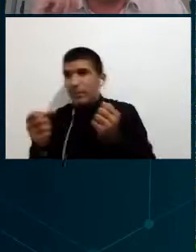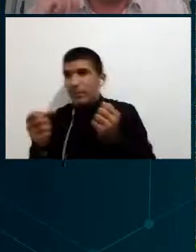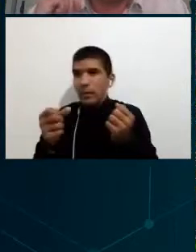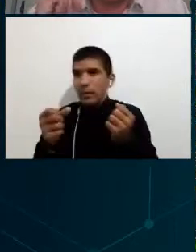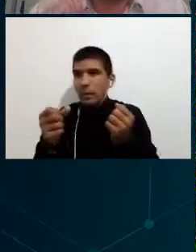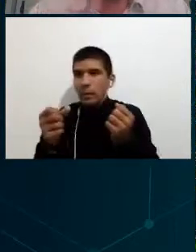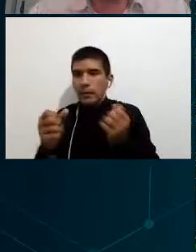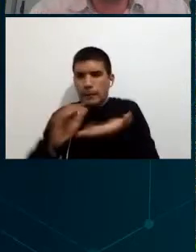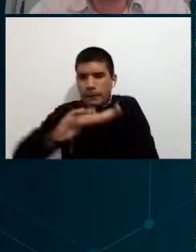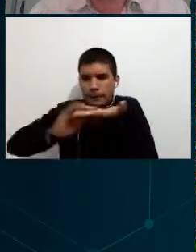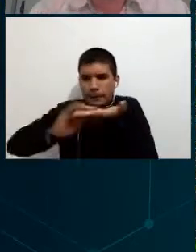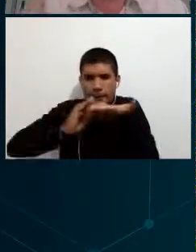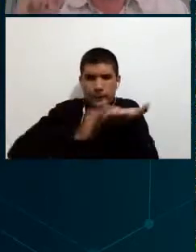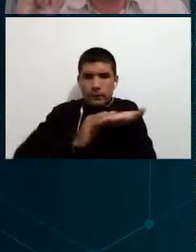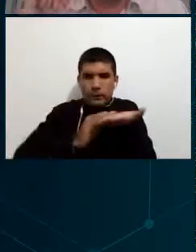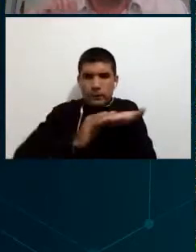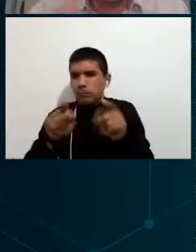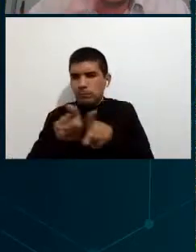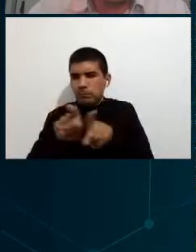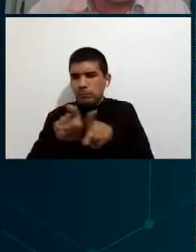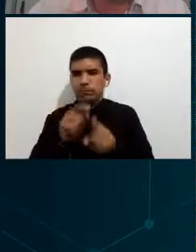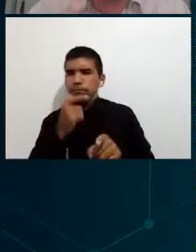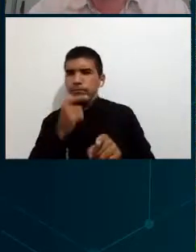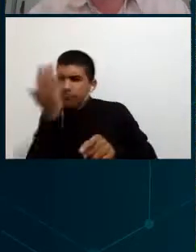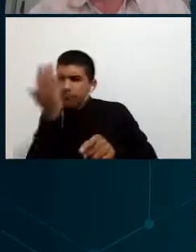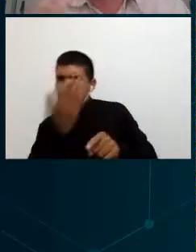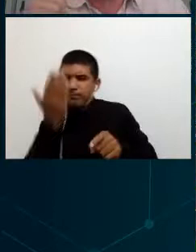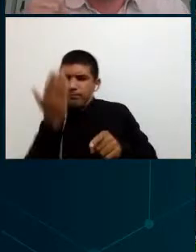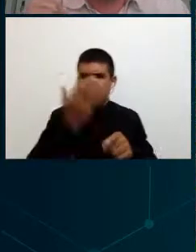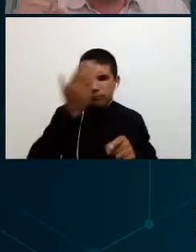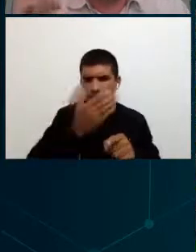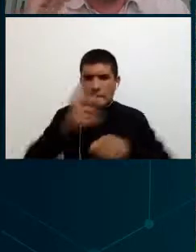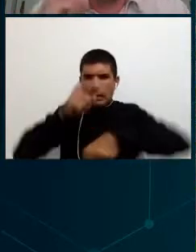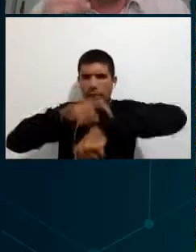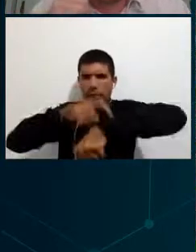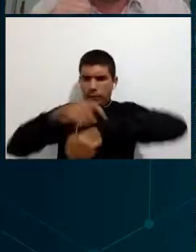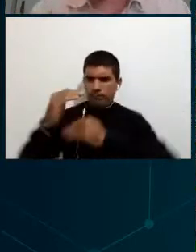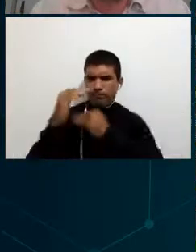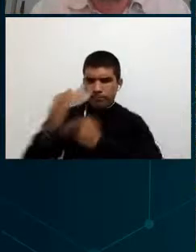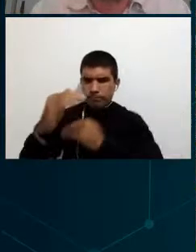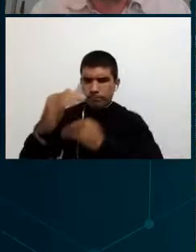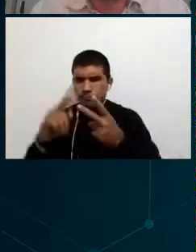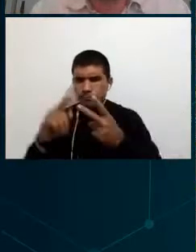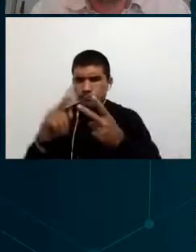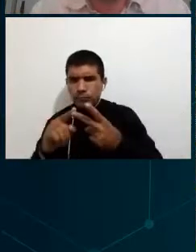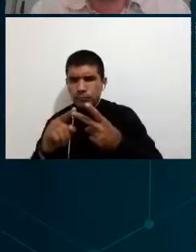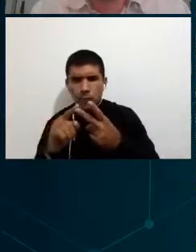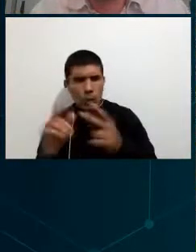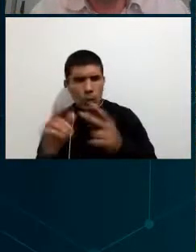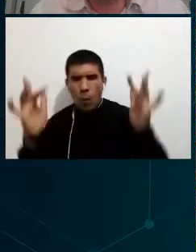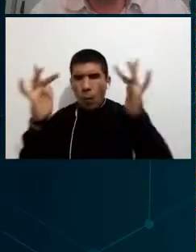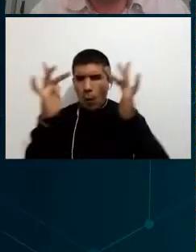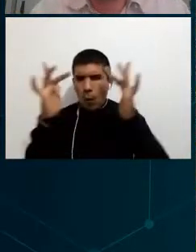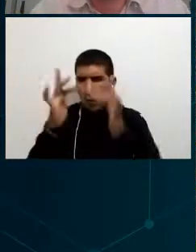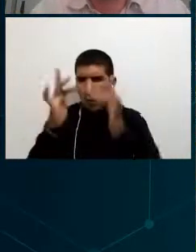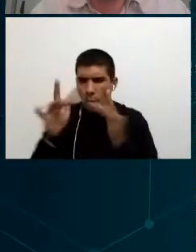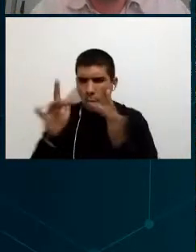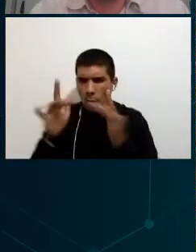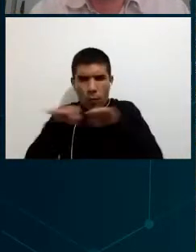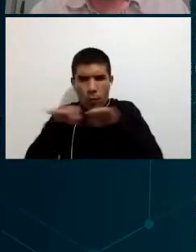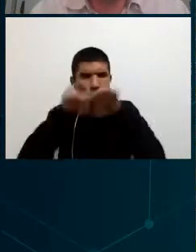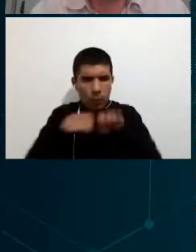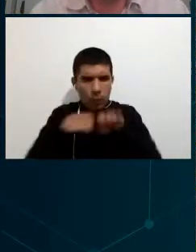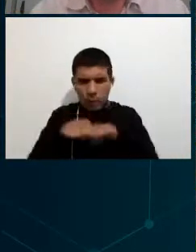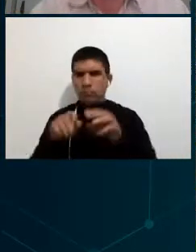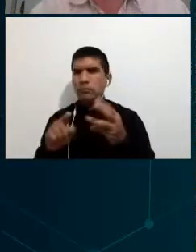evaluó? Condiciones de simetría, tiempos de latencia, que ante condiciones de estado estable yo no tengo operación de